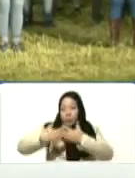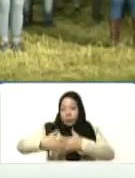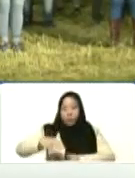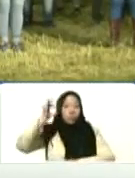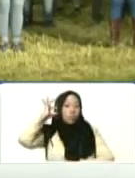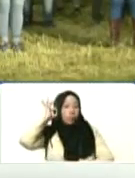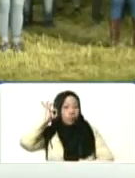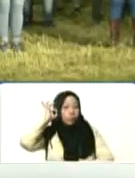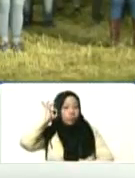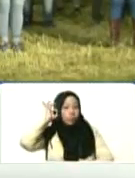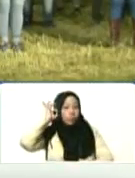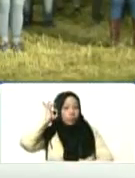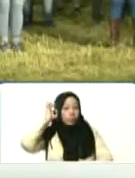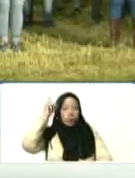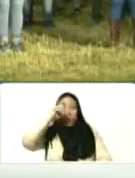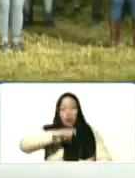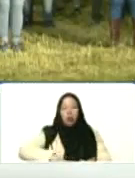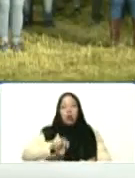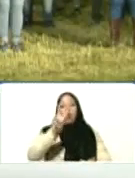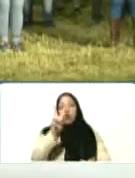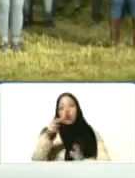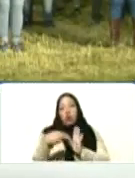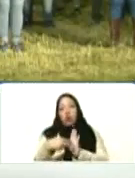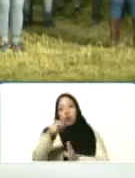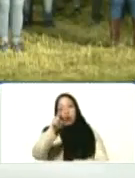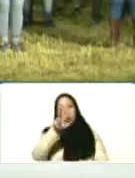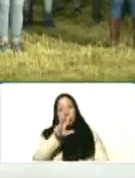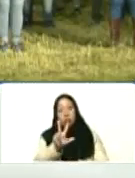Mujer, año 2023.